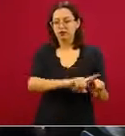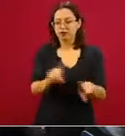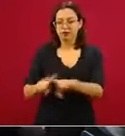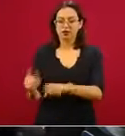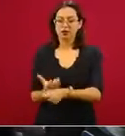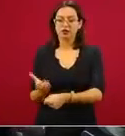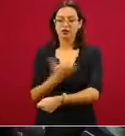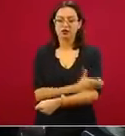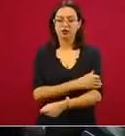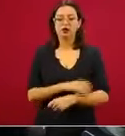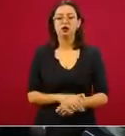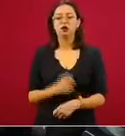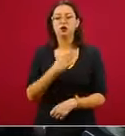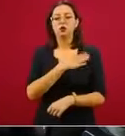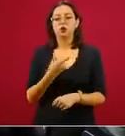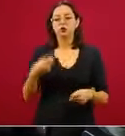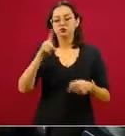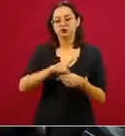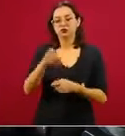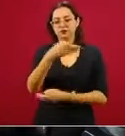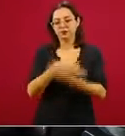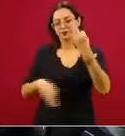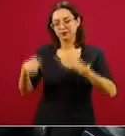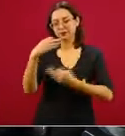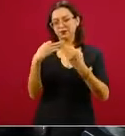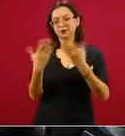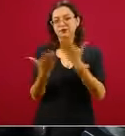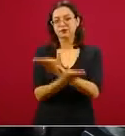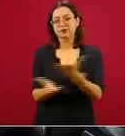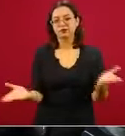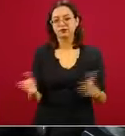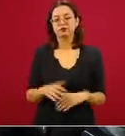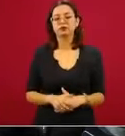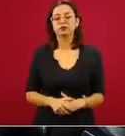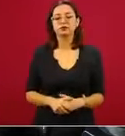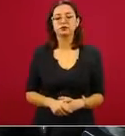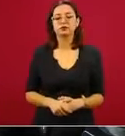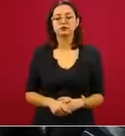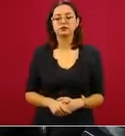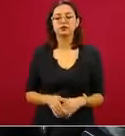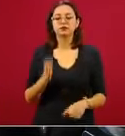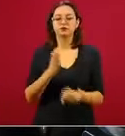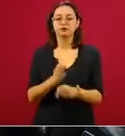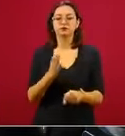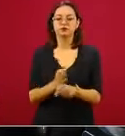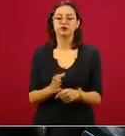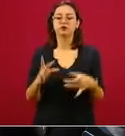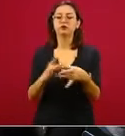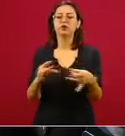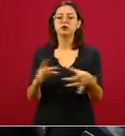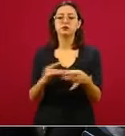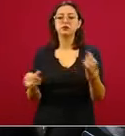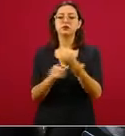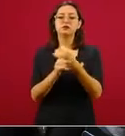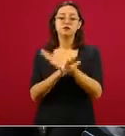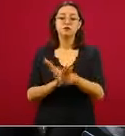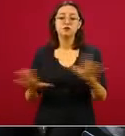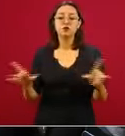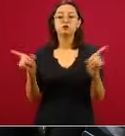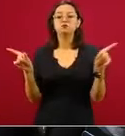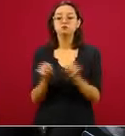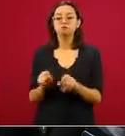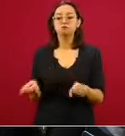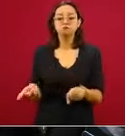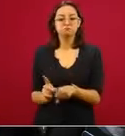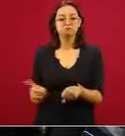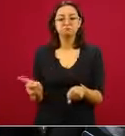buenos días tengan todas y todos. Vamos a presentar de manera sintética el informe diario,